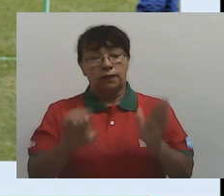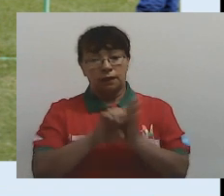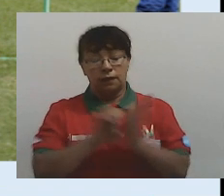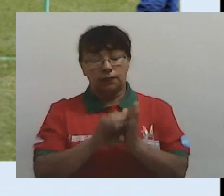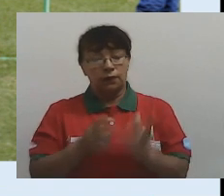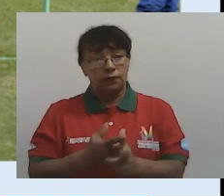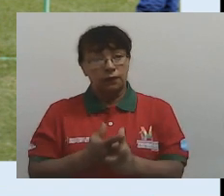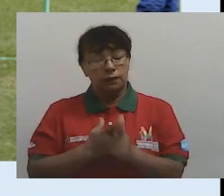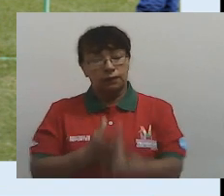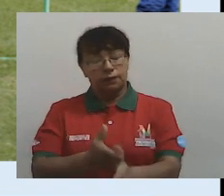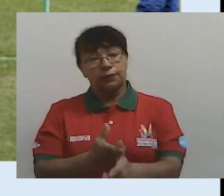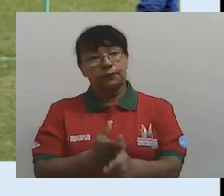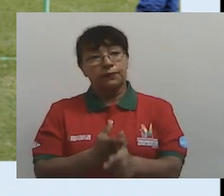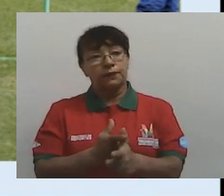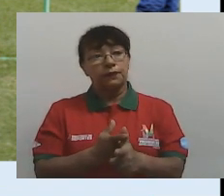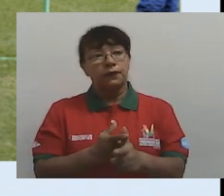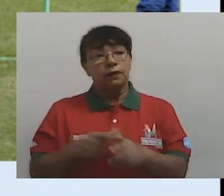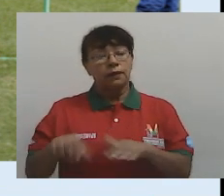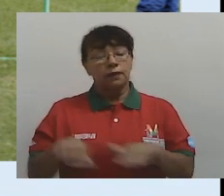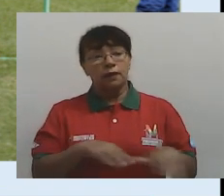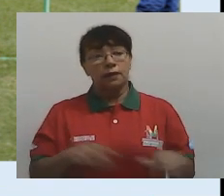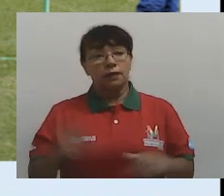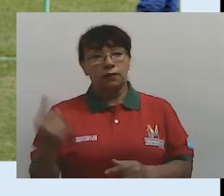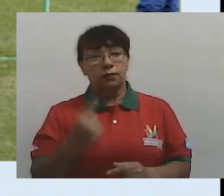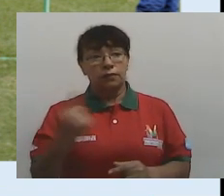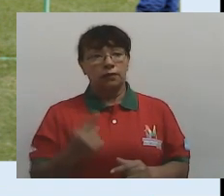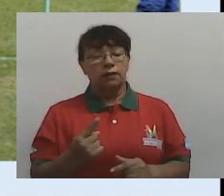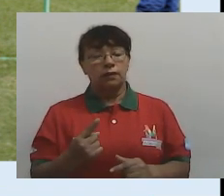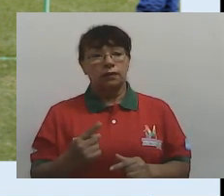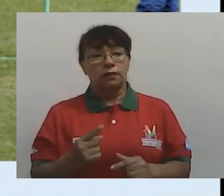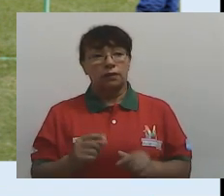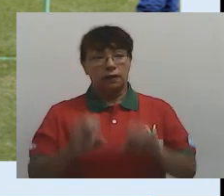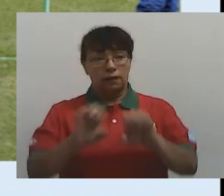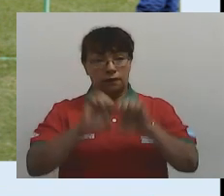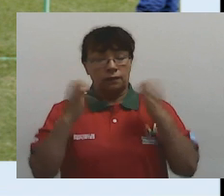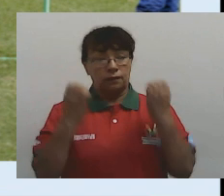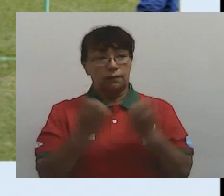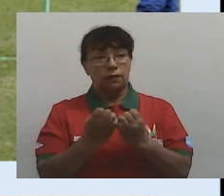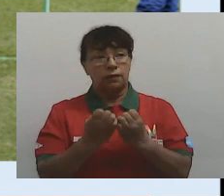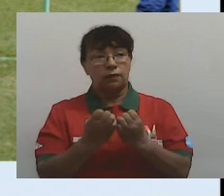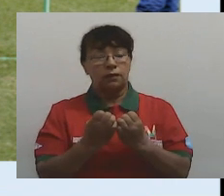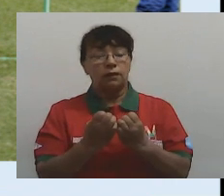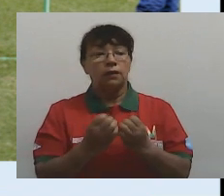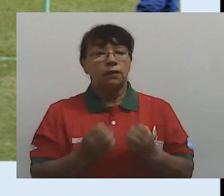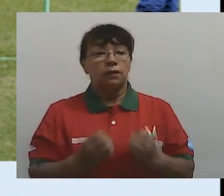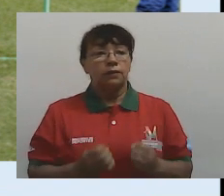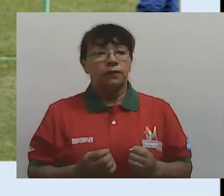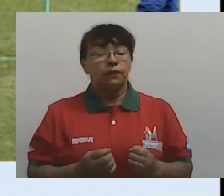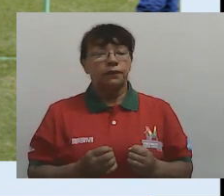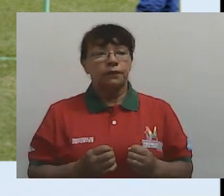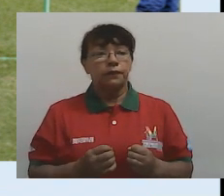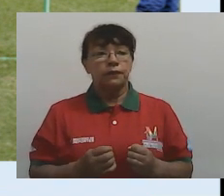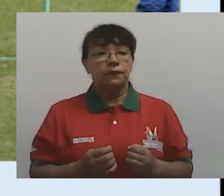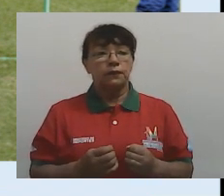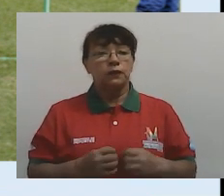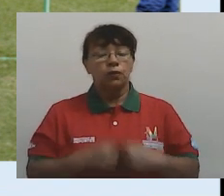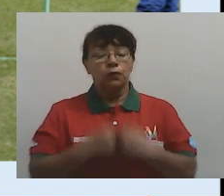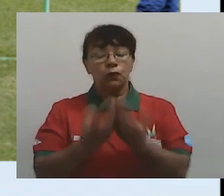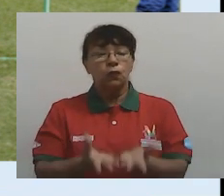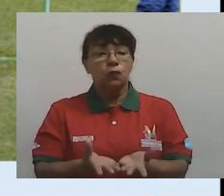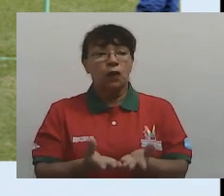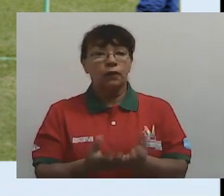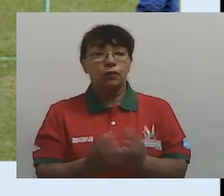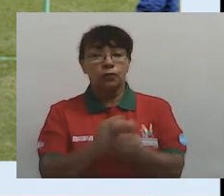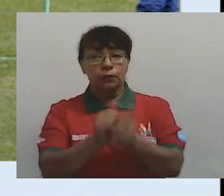carreras, ¿sí?, se hacen una sola vez. El equipo, ¿no?, entero, ¿cuántos, se acuerdan cuántos competidores tienen nuestro equipo de